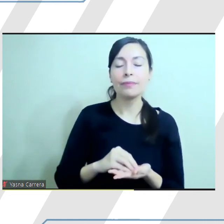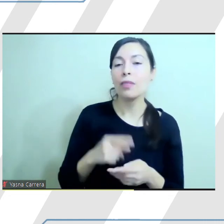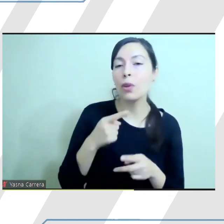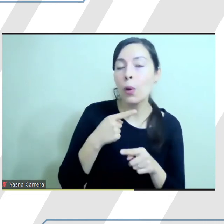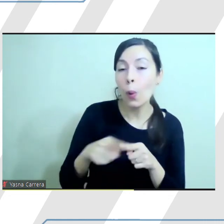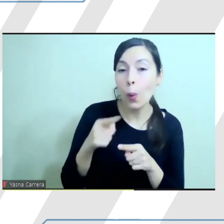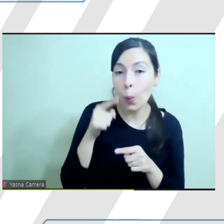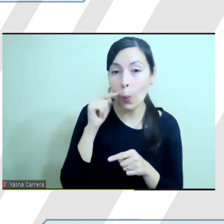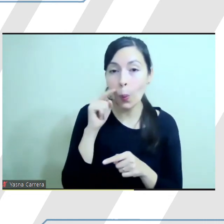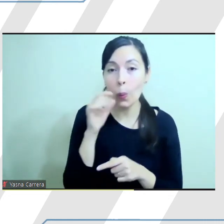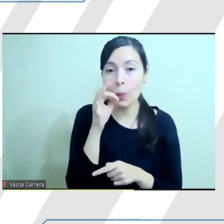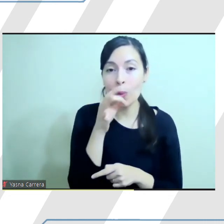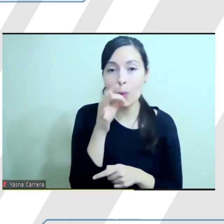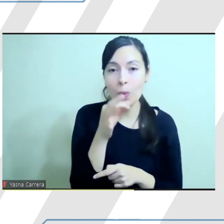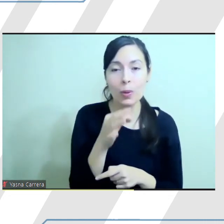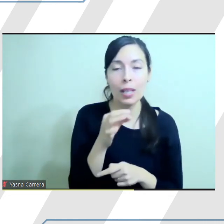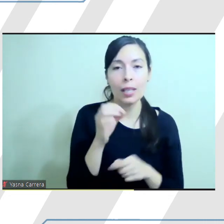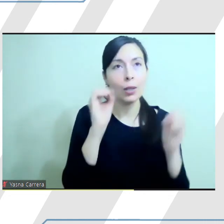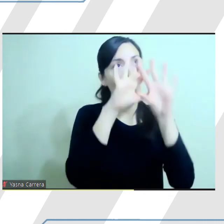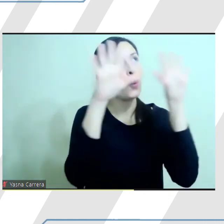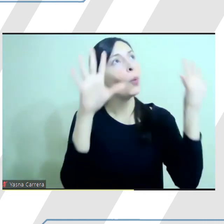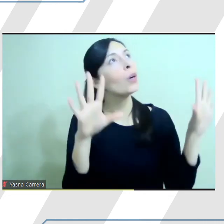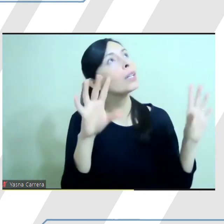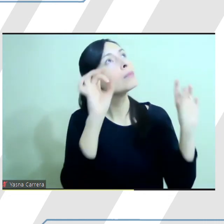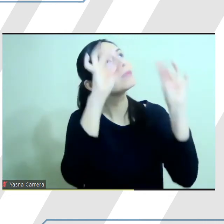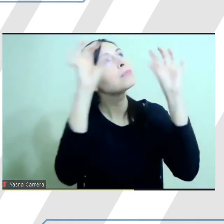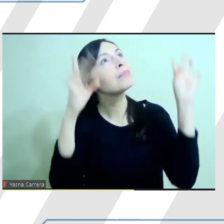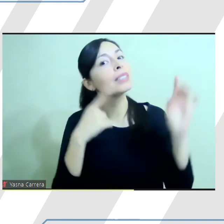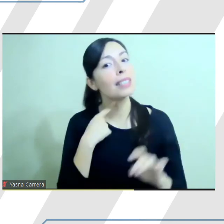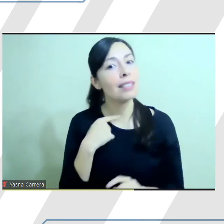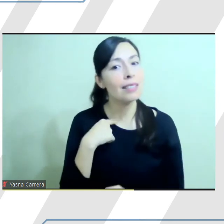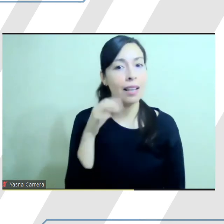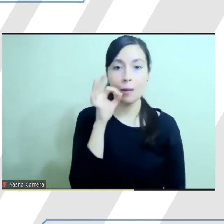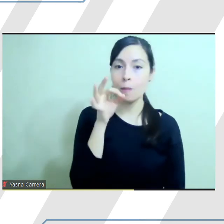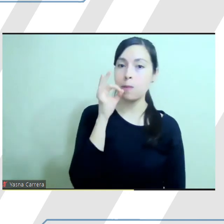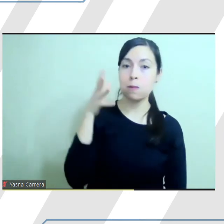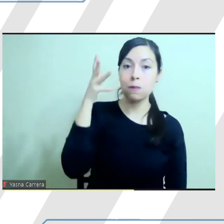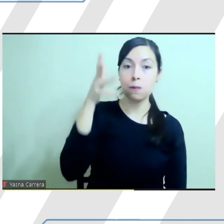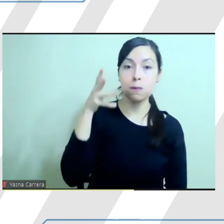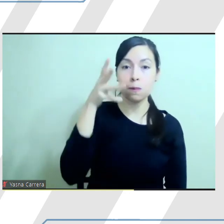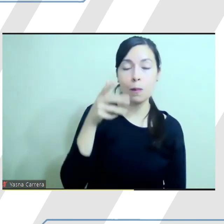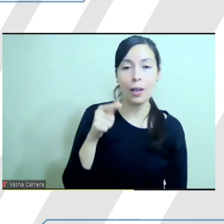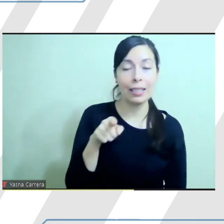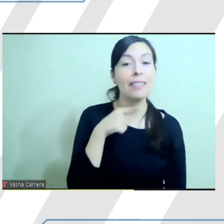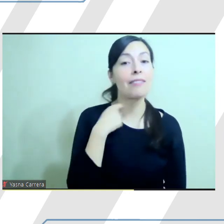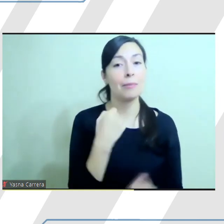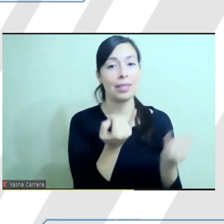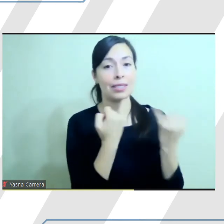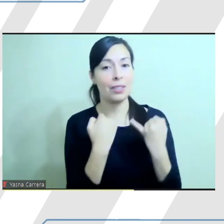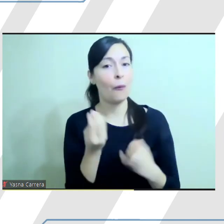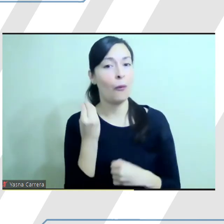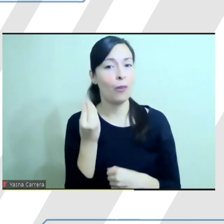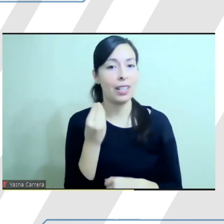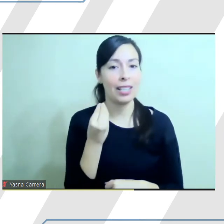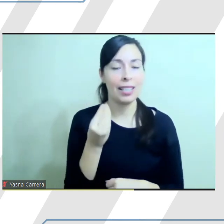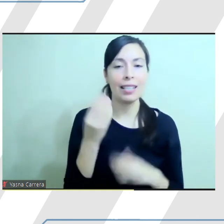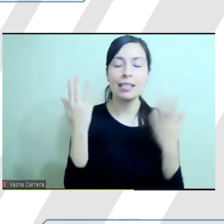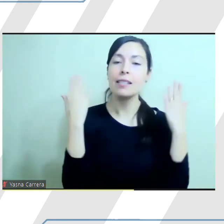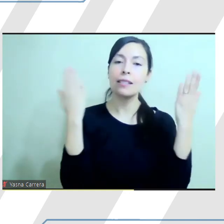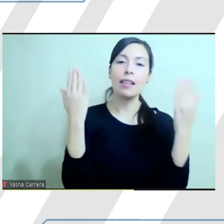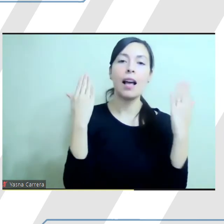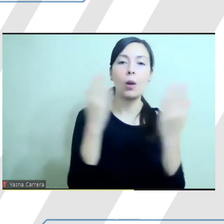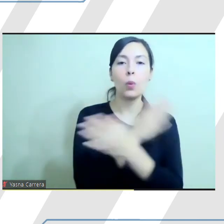Montesinos, estelarmente interesante la exposición, datos relevantes para el relato. Saludos a Eduardo